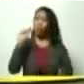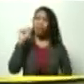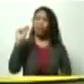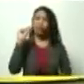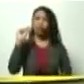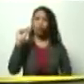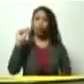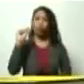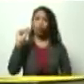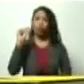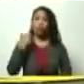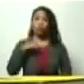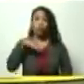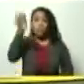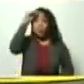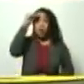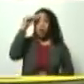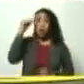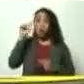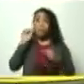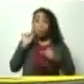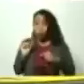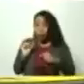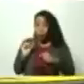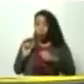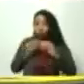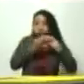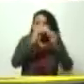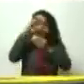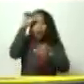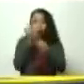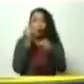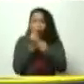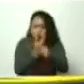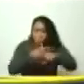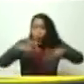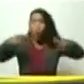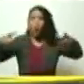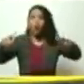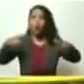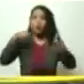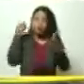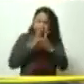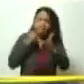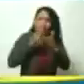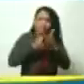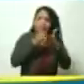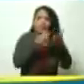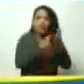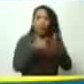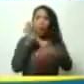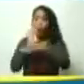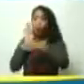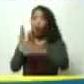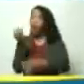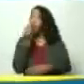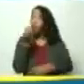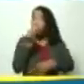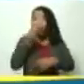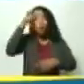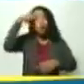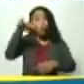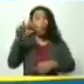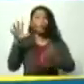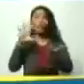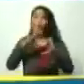y aprendimos a hacer mucho con poco y a perseverar y cuidar la alimentación del pueblo con